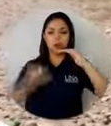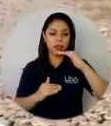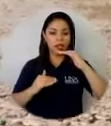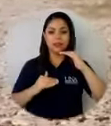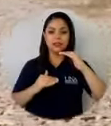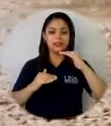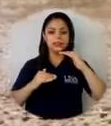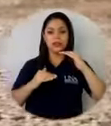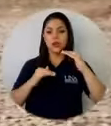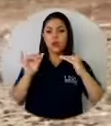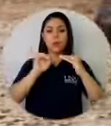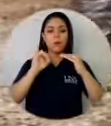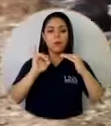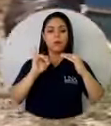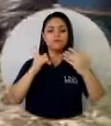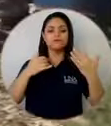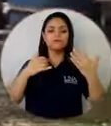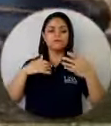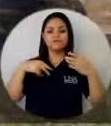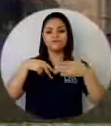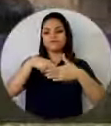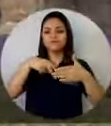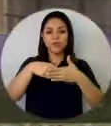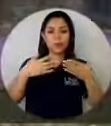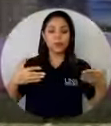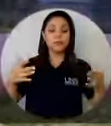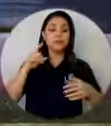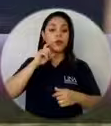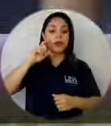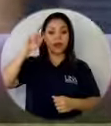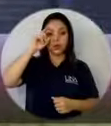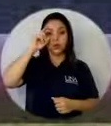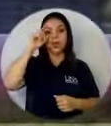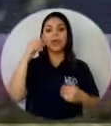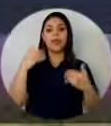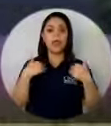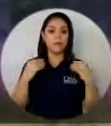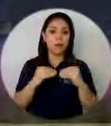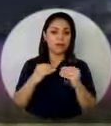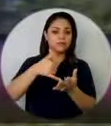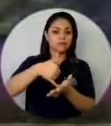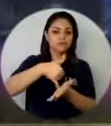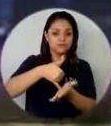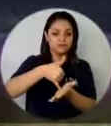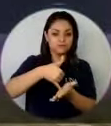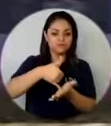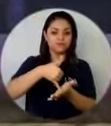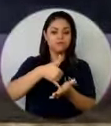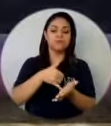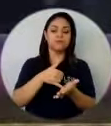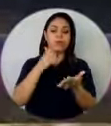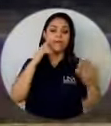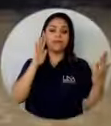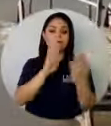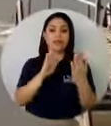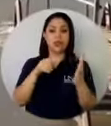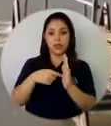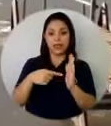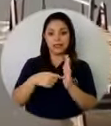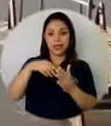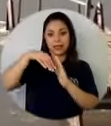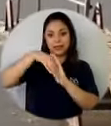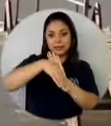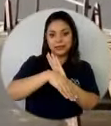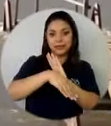brechas de género que nos colocaban en una situación de mayor vulnerabilidad de cara a esta crisis. En otras crisis